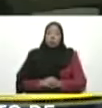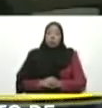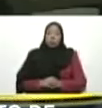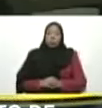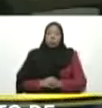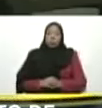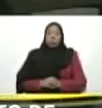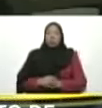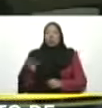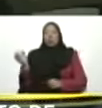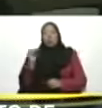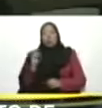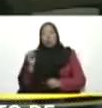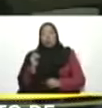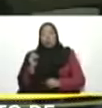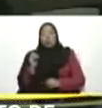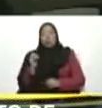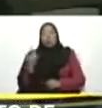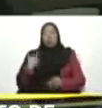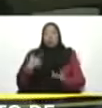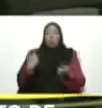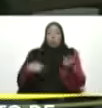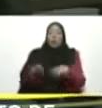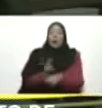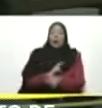O se apuran